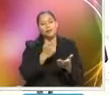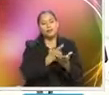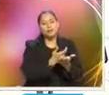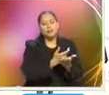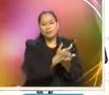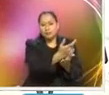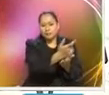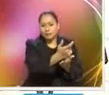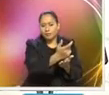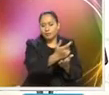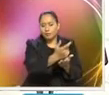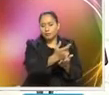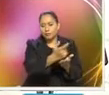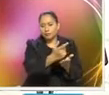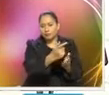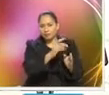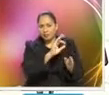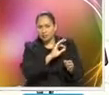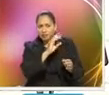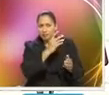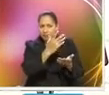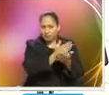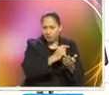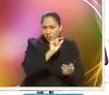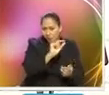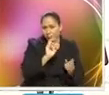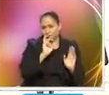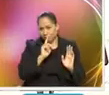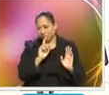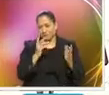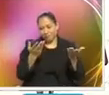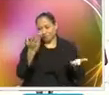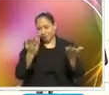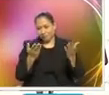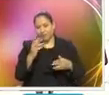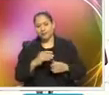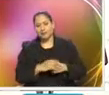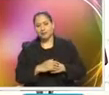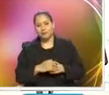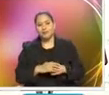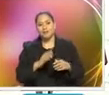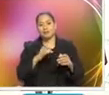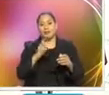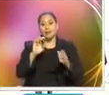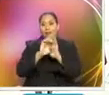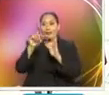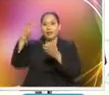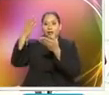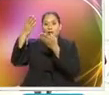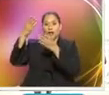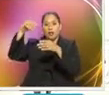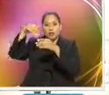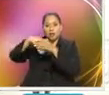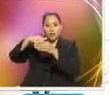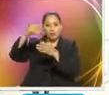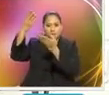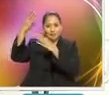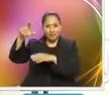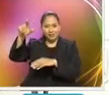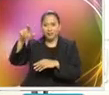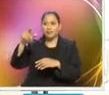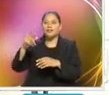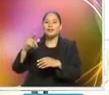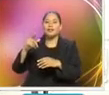tiene riesgo, que es la bolsa, por ejemplo, entonces tienes que saber que en la bolsa tienes que tenerlo a mucho más largo